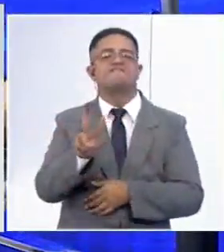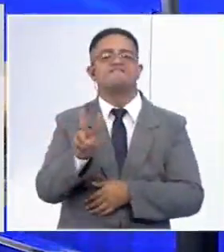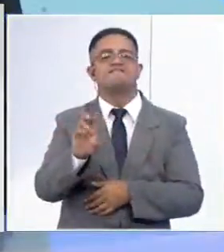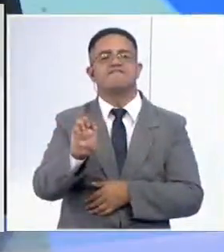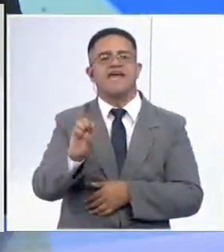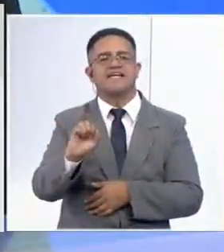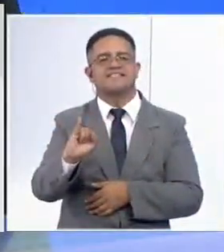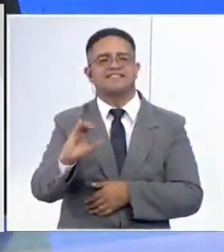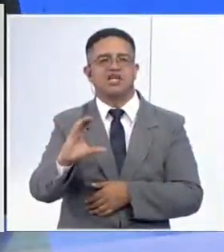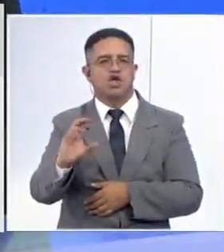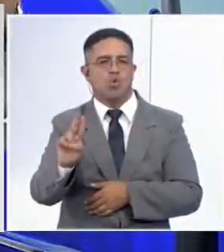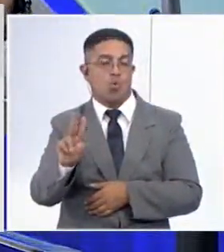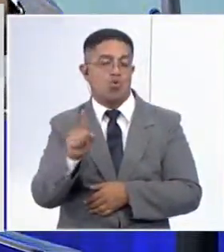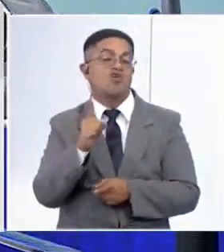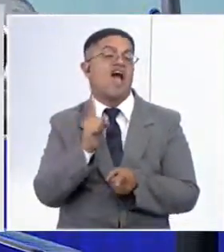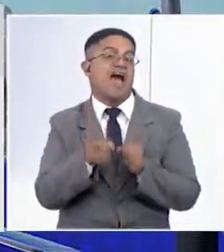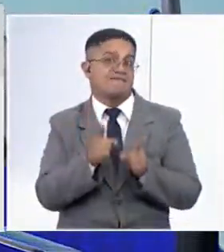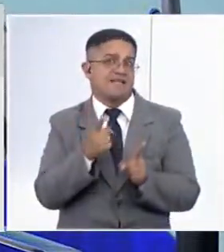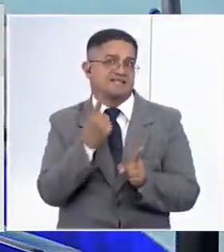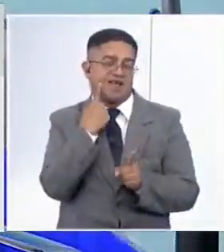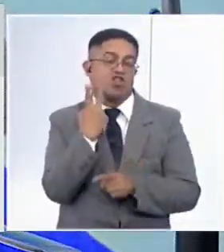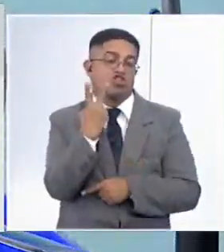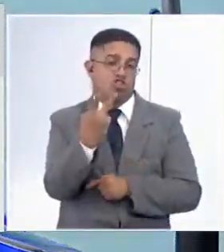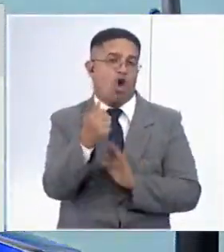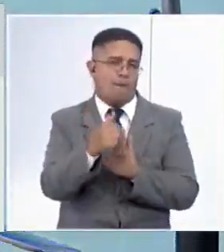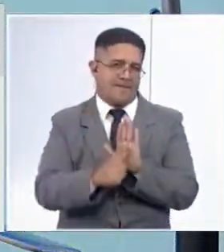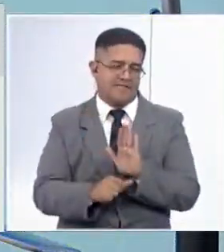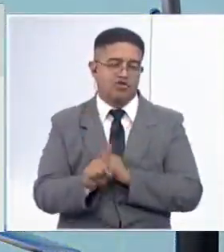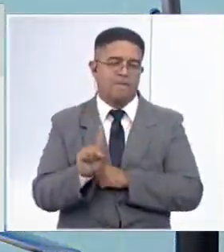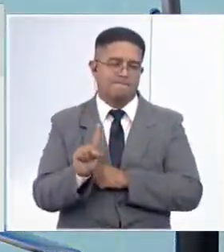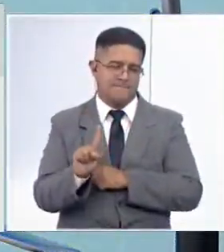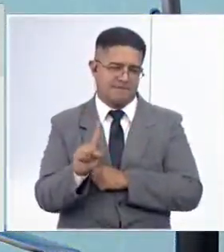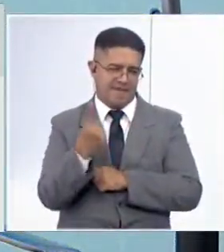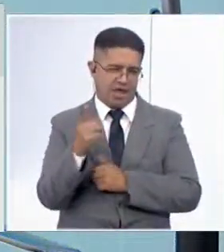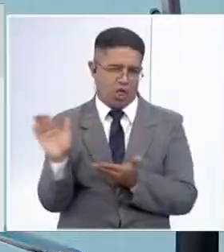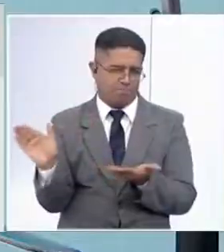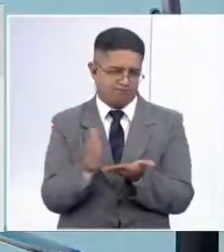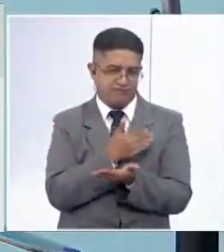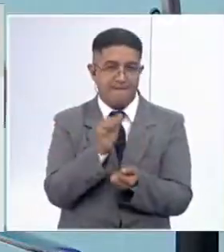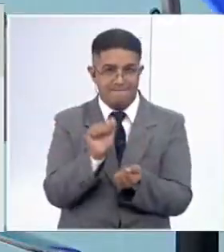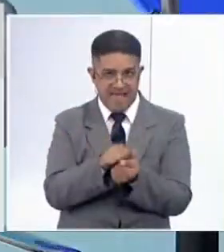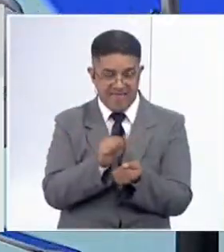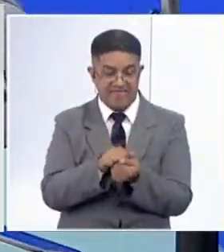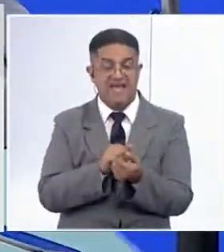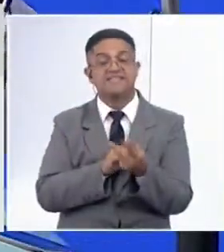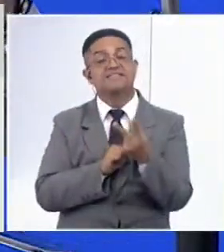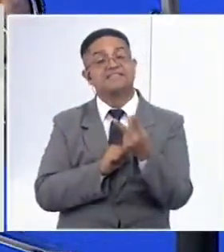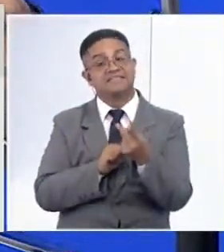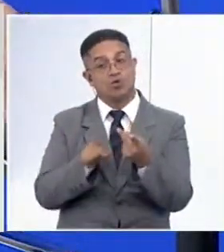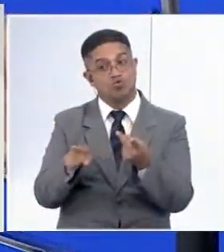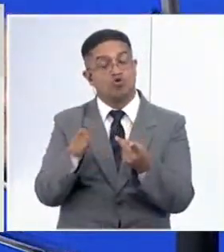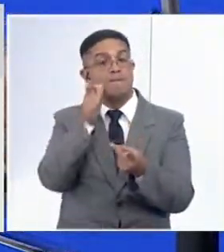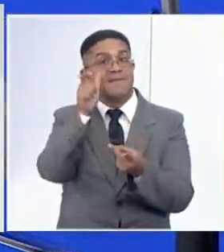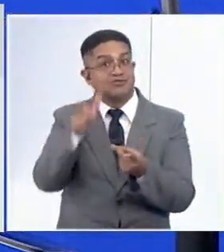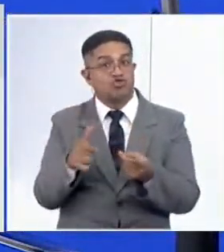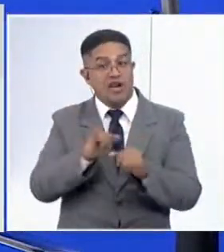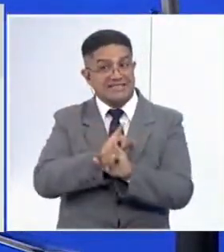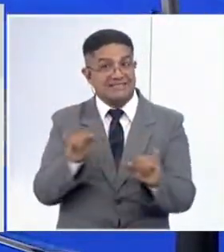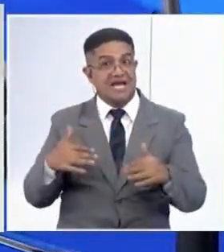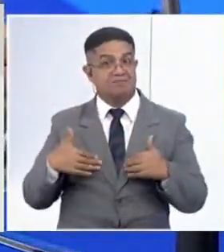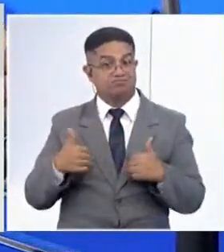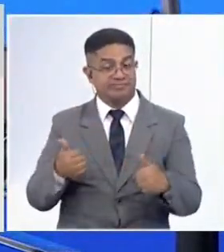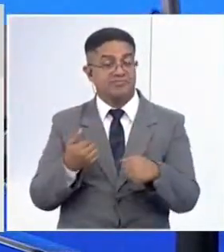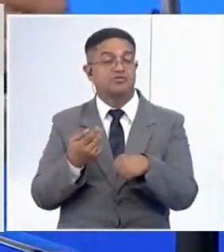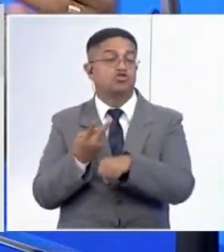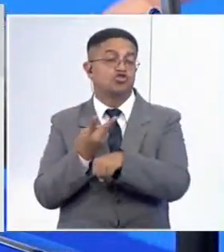hace eventualmente, generalmente se hace en 2 pasos. Primero sacamos los cálculos del árbol biliar y posteriormente que el paciente se recupere en un par de 72